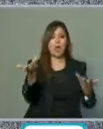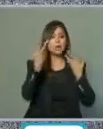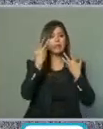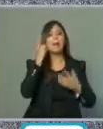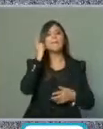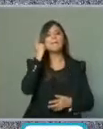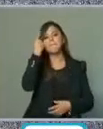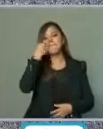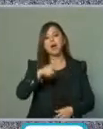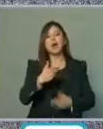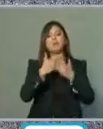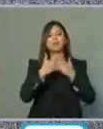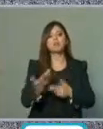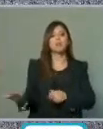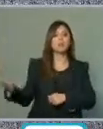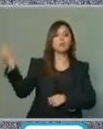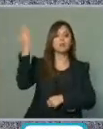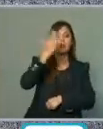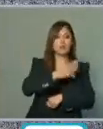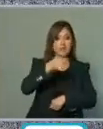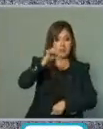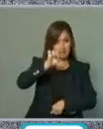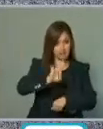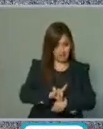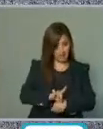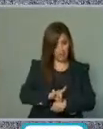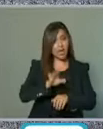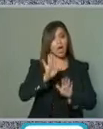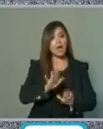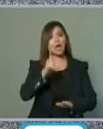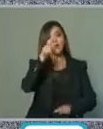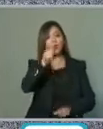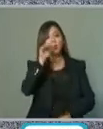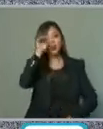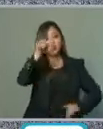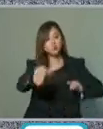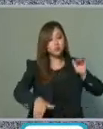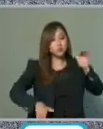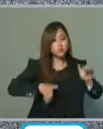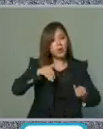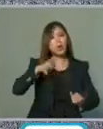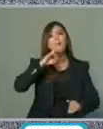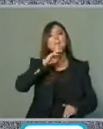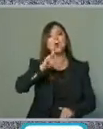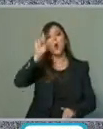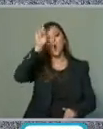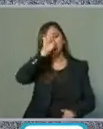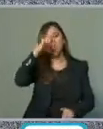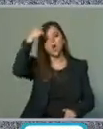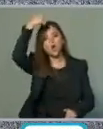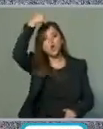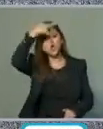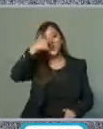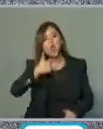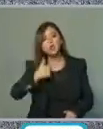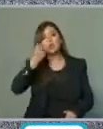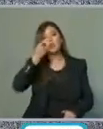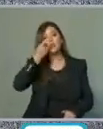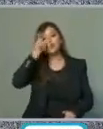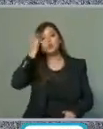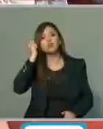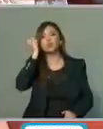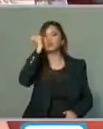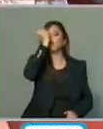día. Y si van a la playa, yo les recomiendo que se lo apliquen en la noche, lo dejen toda la noche porque no va a